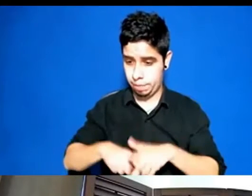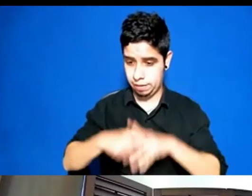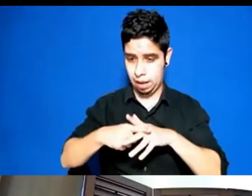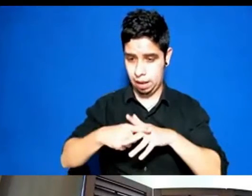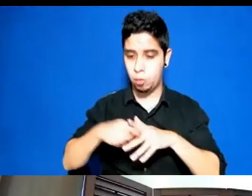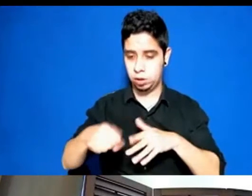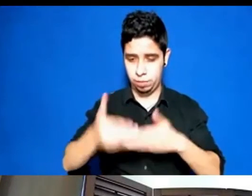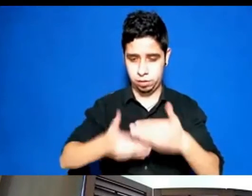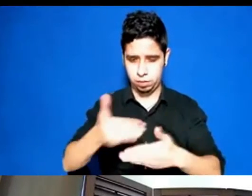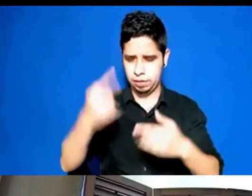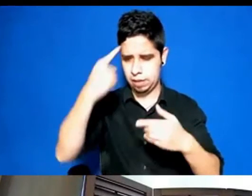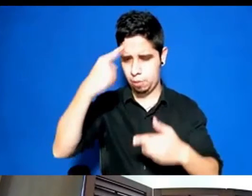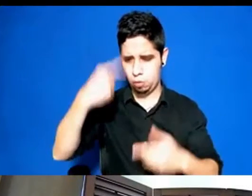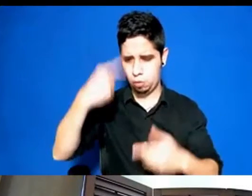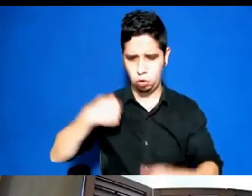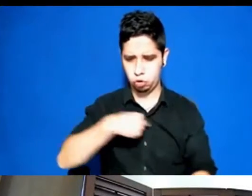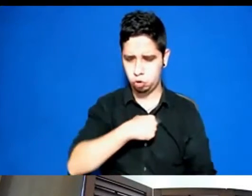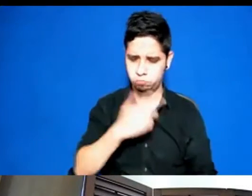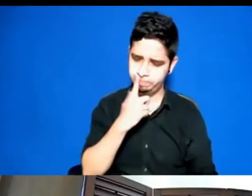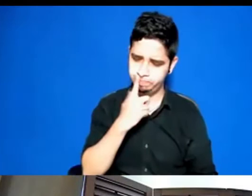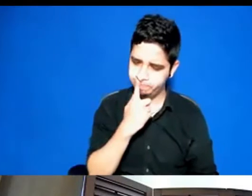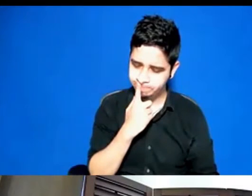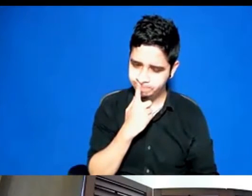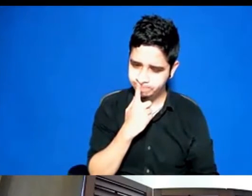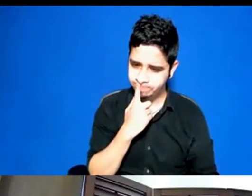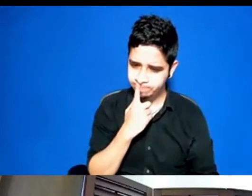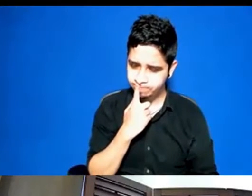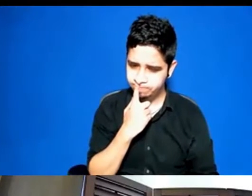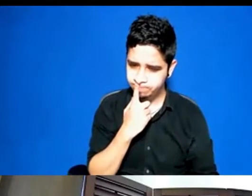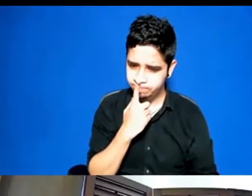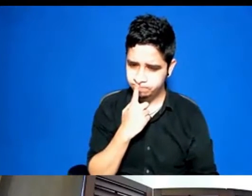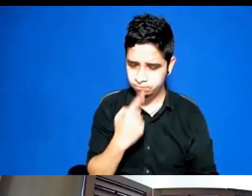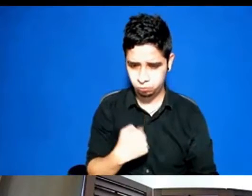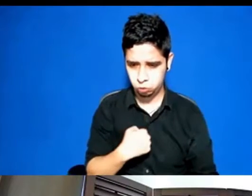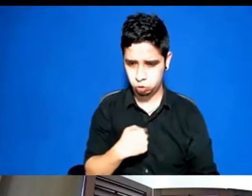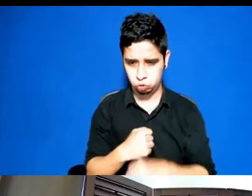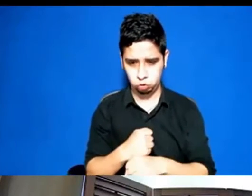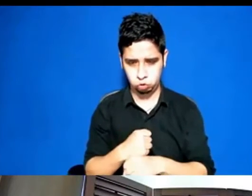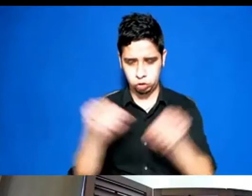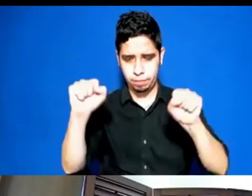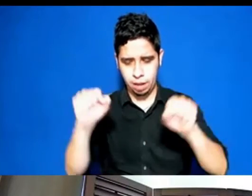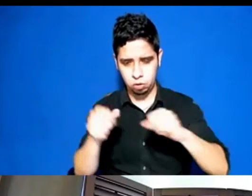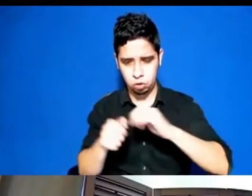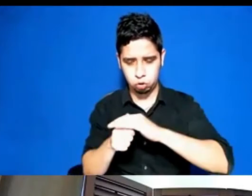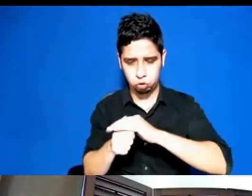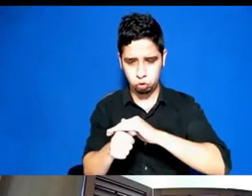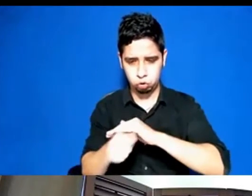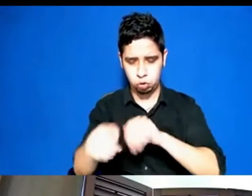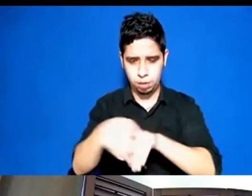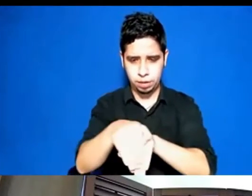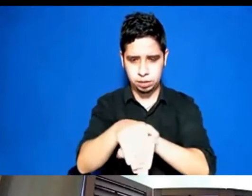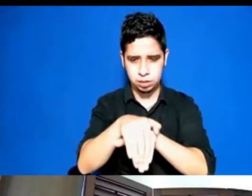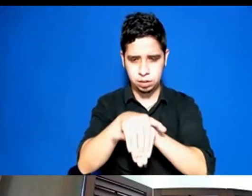que éramos nosotros los que estábamos salvando tortugas marinas. Uh-huh.